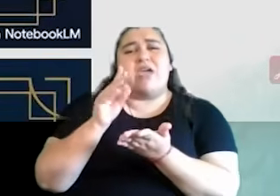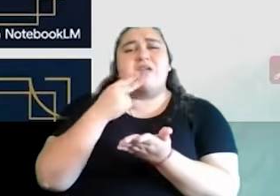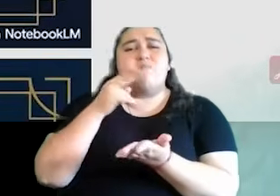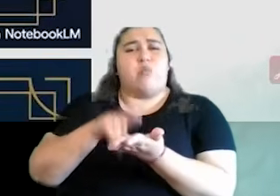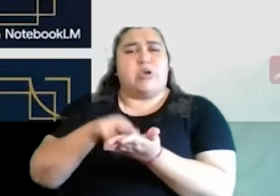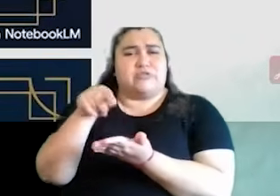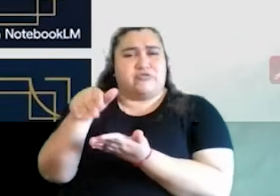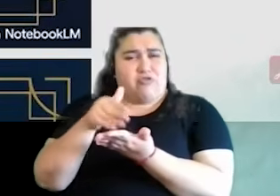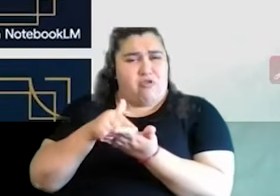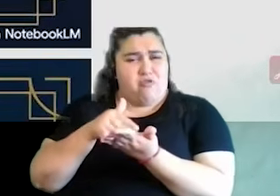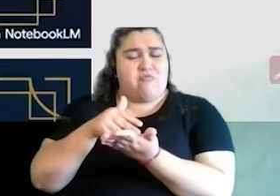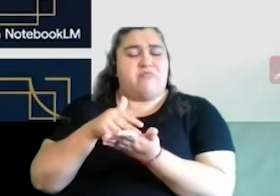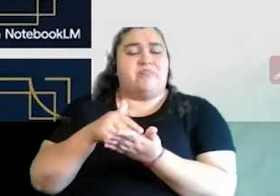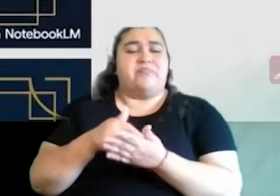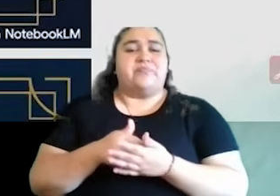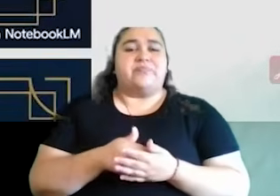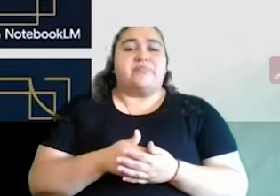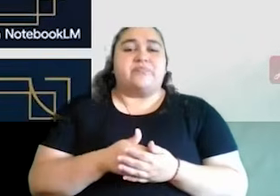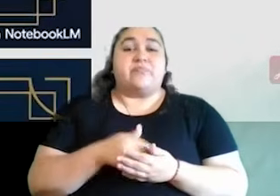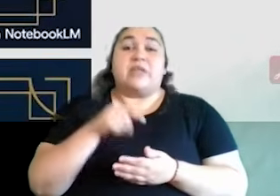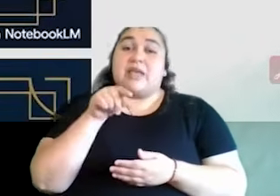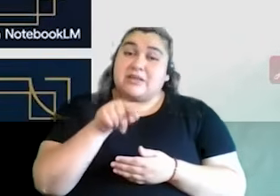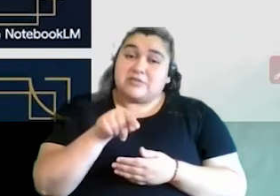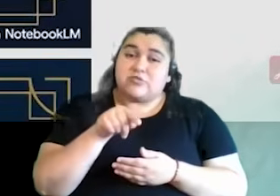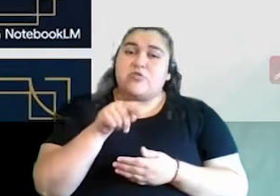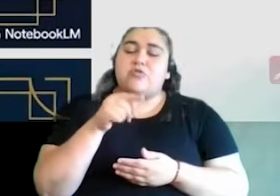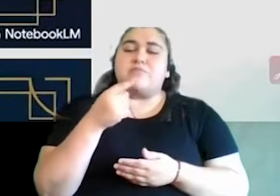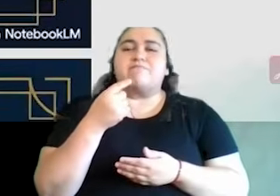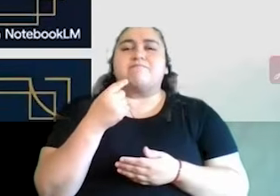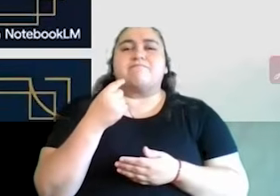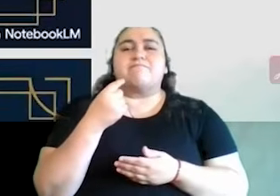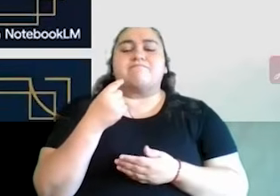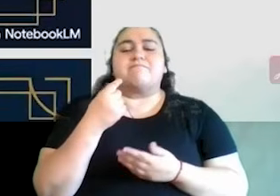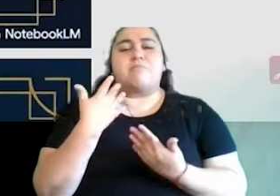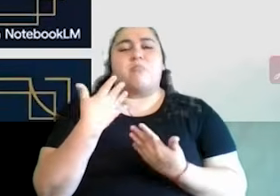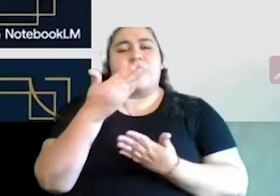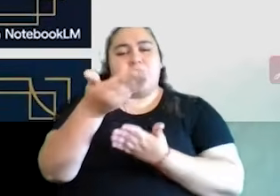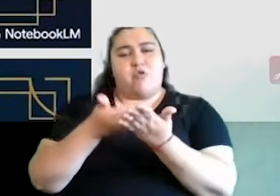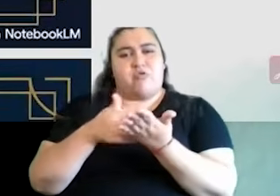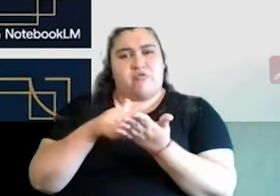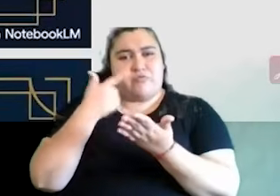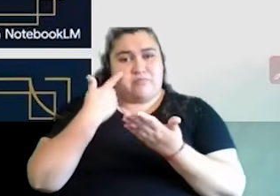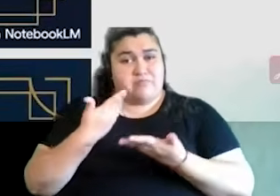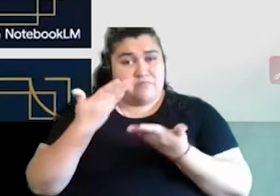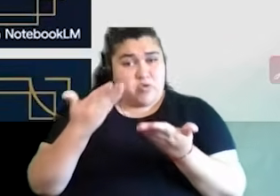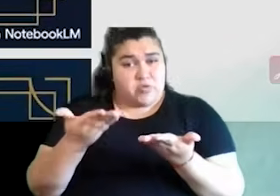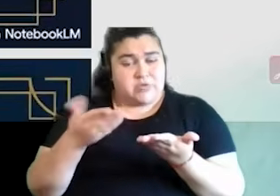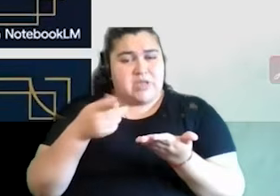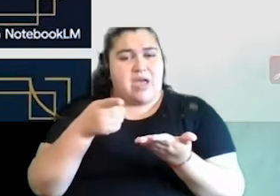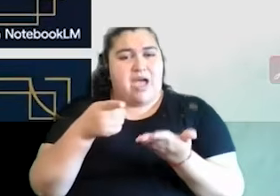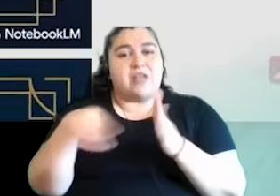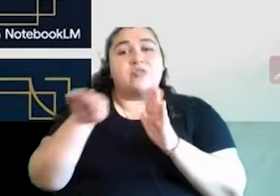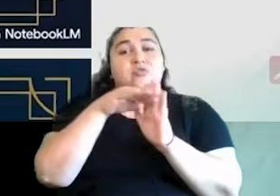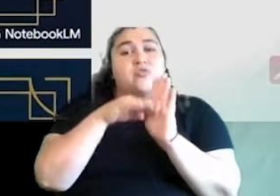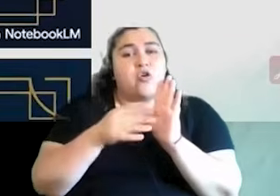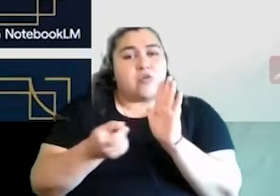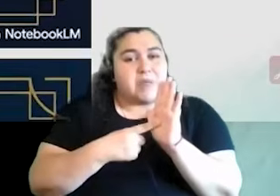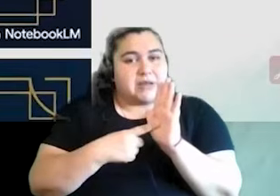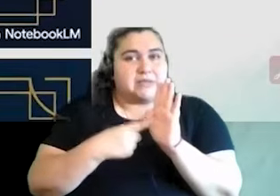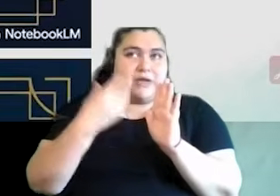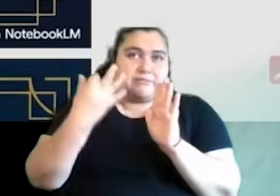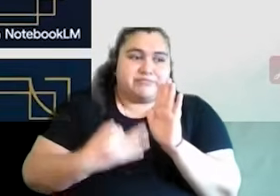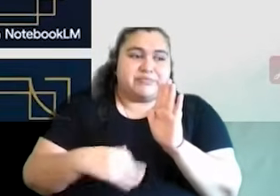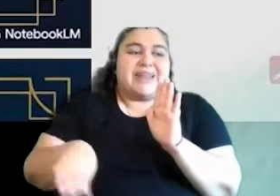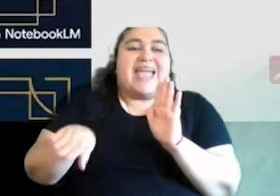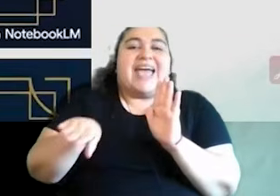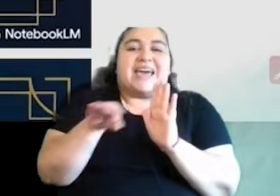Y en este sentido podemos ver de que la declaración jurada, eh, la normativa, la reglamentación nos establece, nos indica que va a